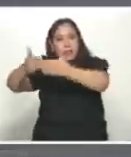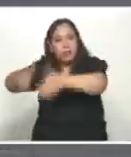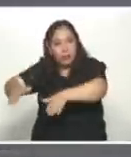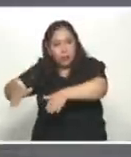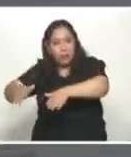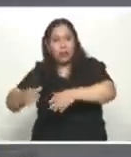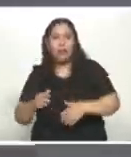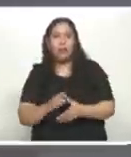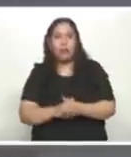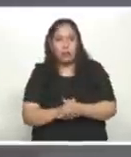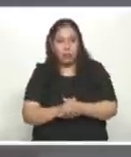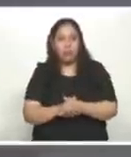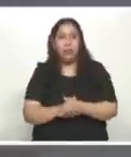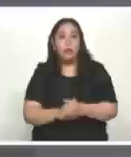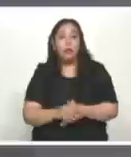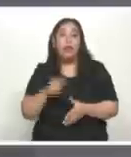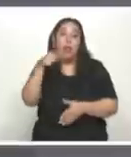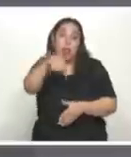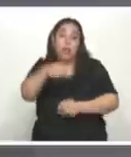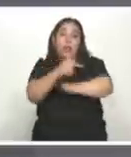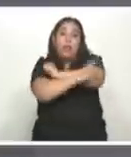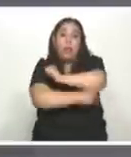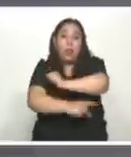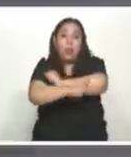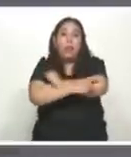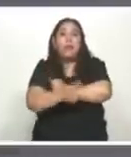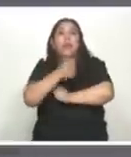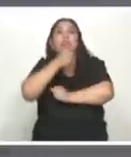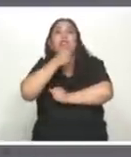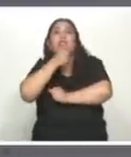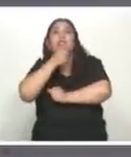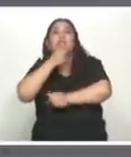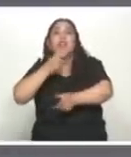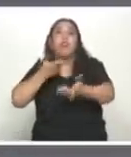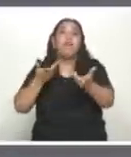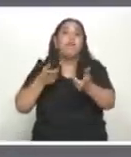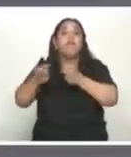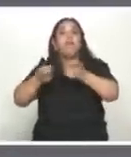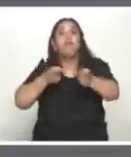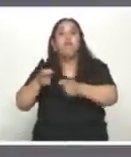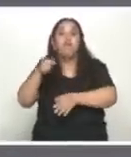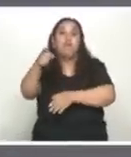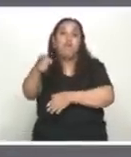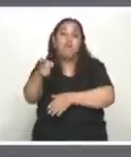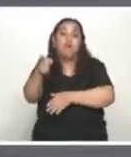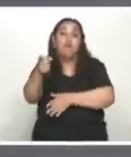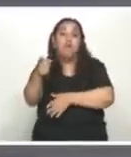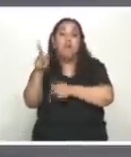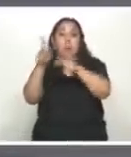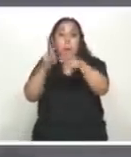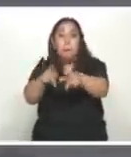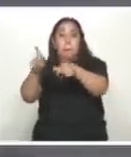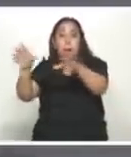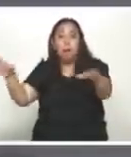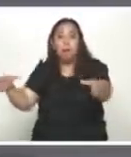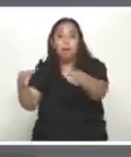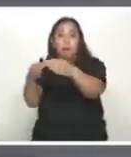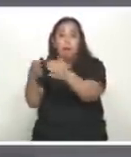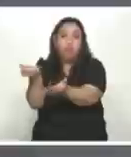la clase dominante, no el gobierno. El gobierno lo que crea es condiciones para que esa clase